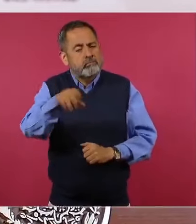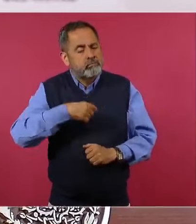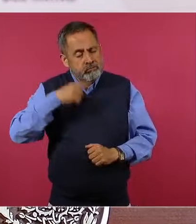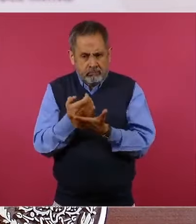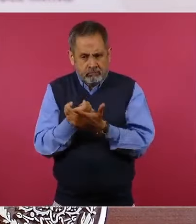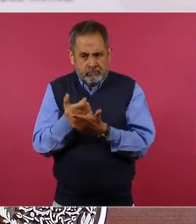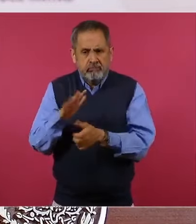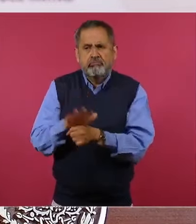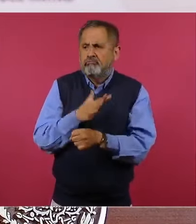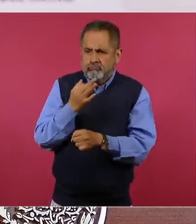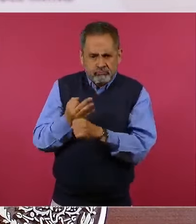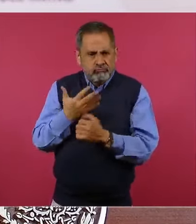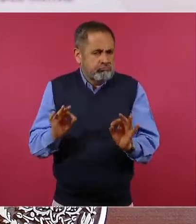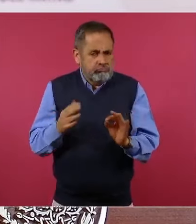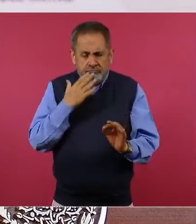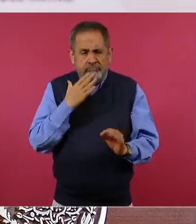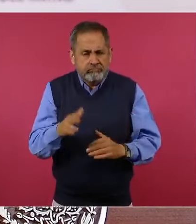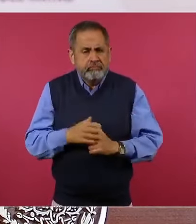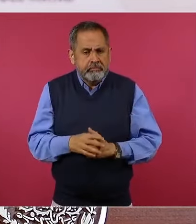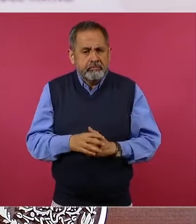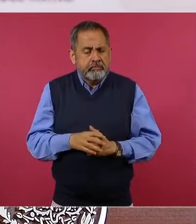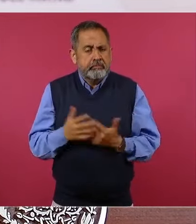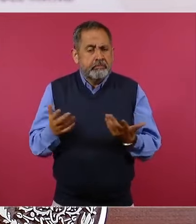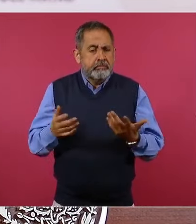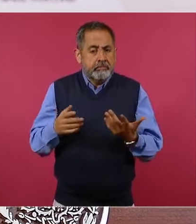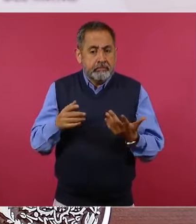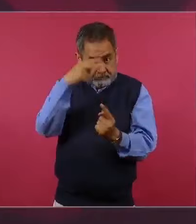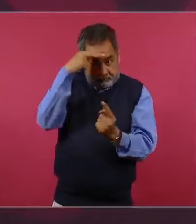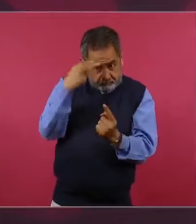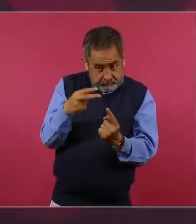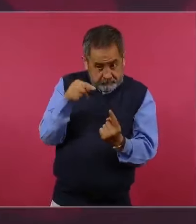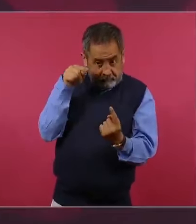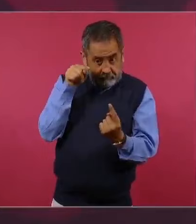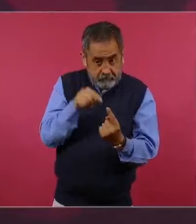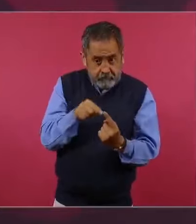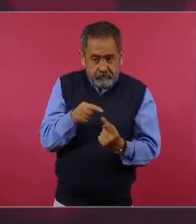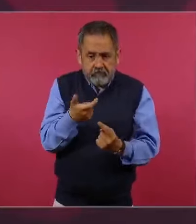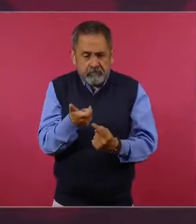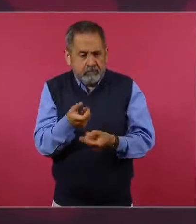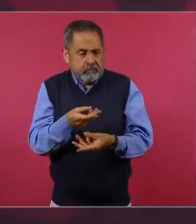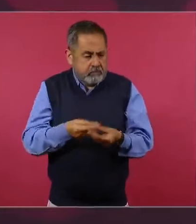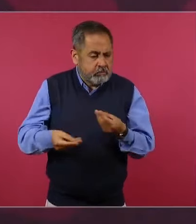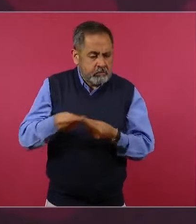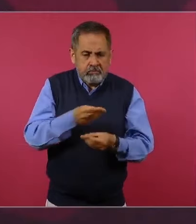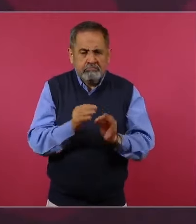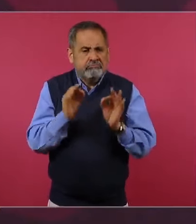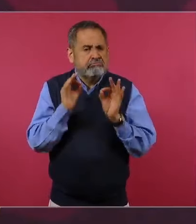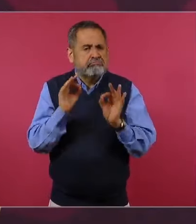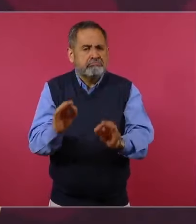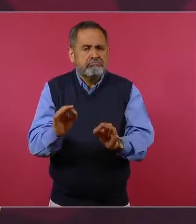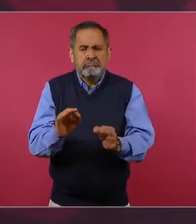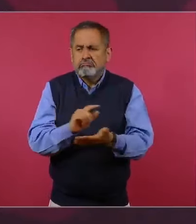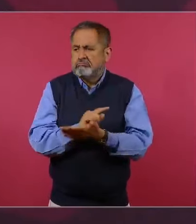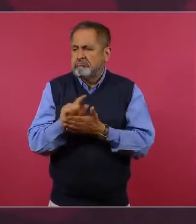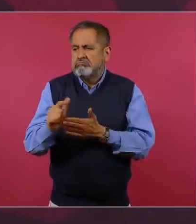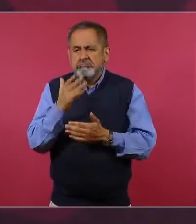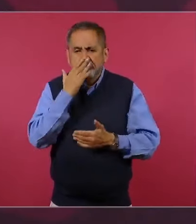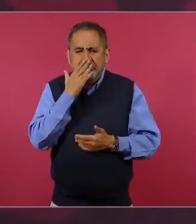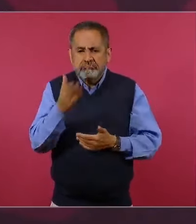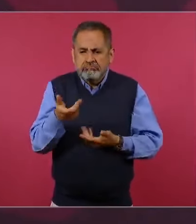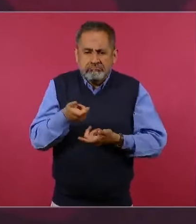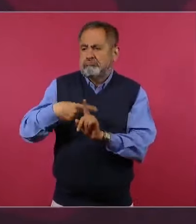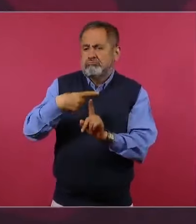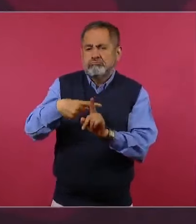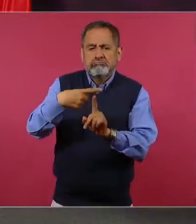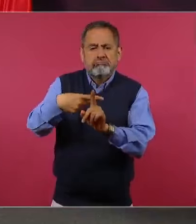el país, es de los países con finanzas sanas en el